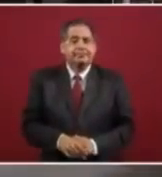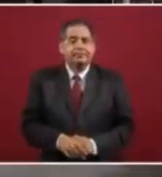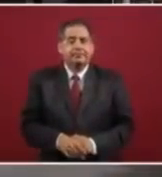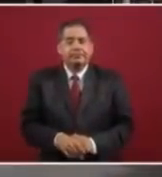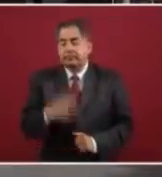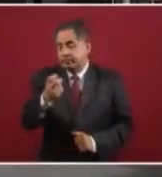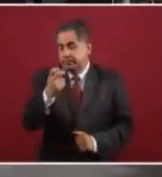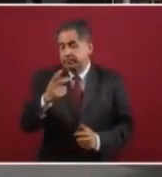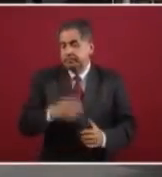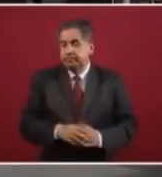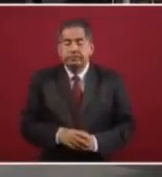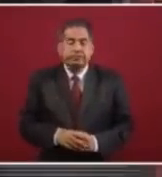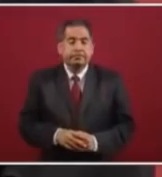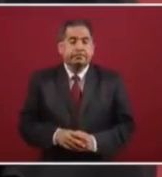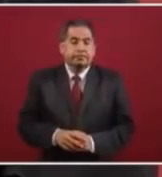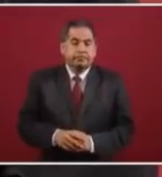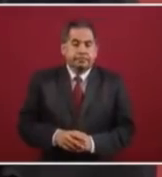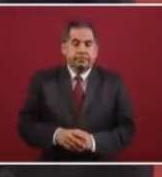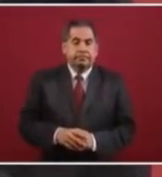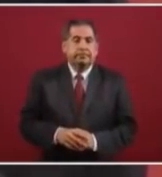Por eso